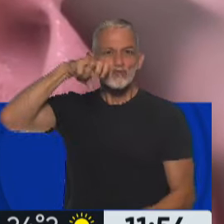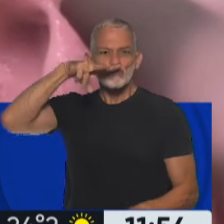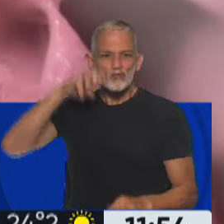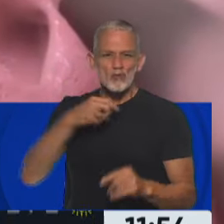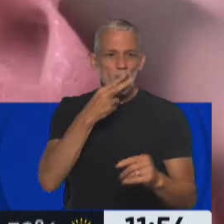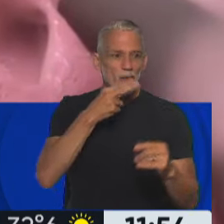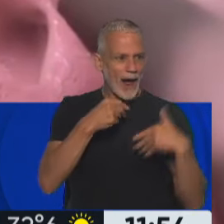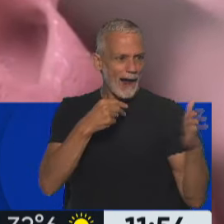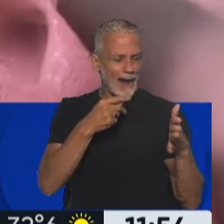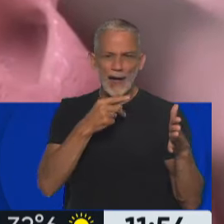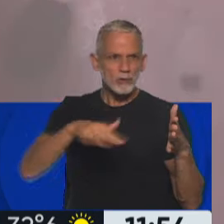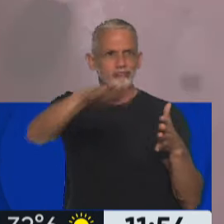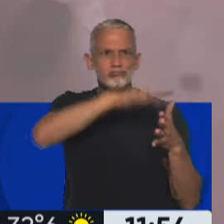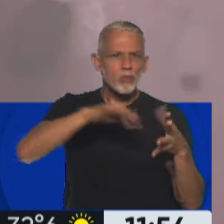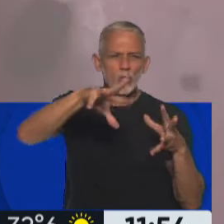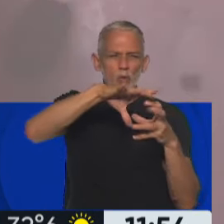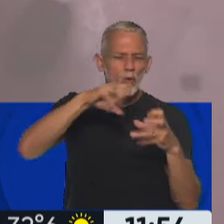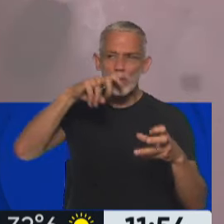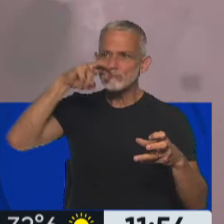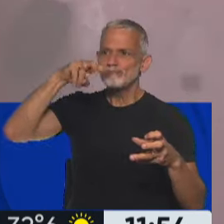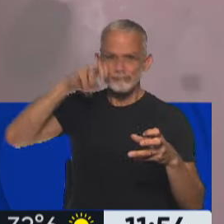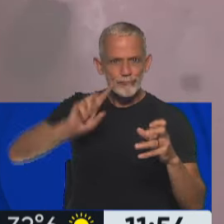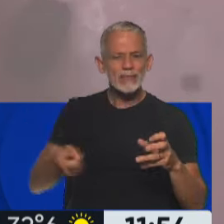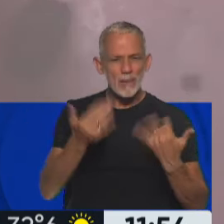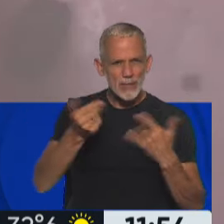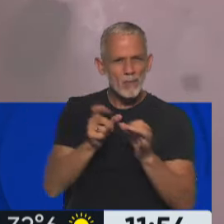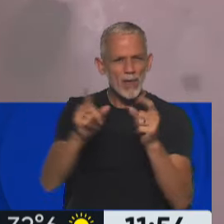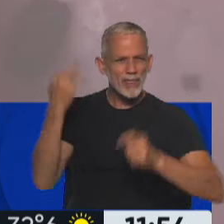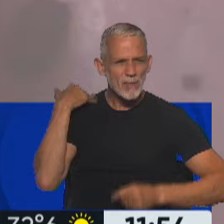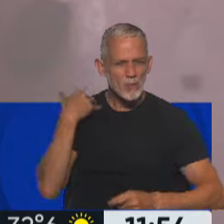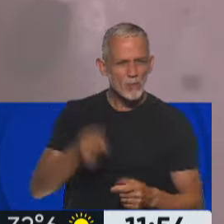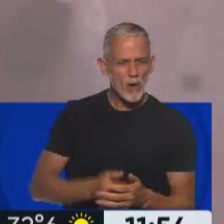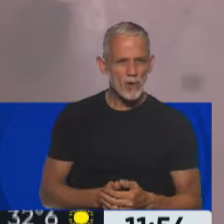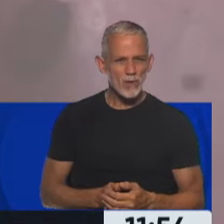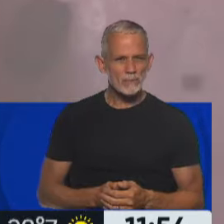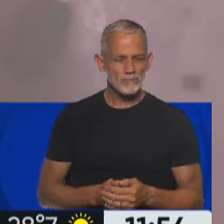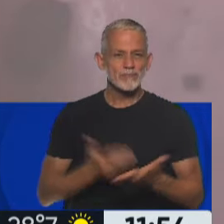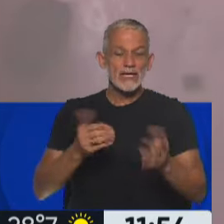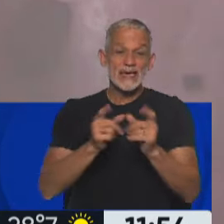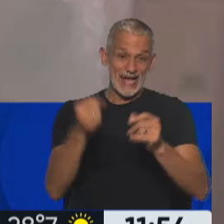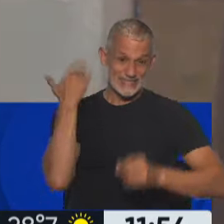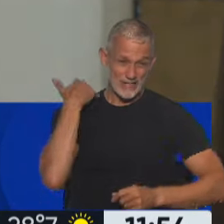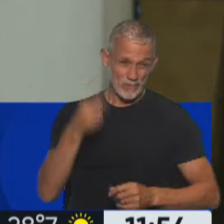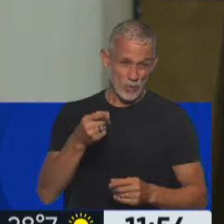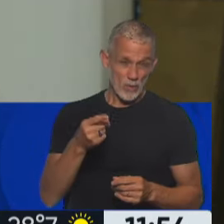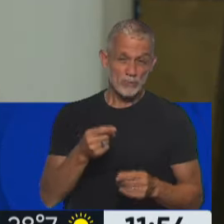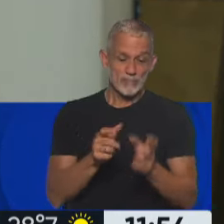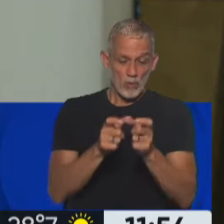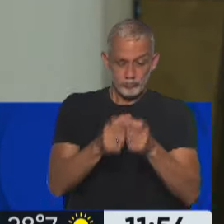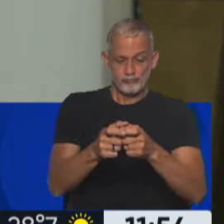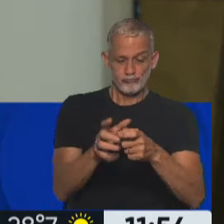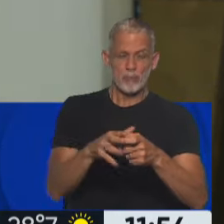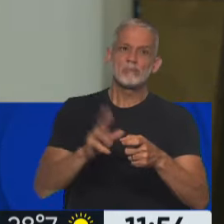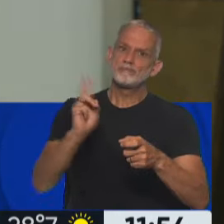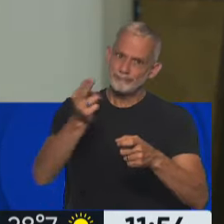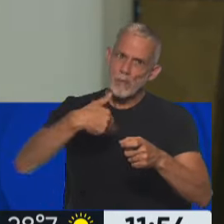el que está en un ambiente lleno de humo producido por la combustión del cigarrillo el cáncer de pulmón es el tumor que más